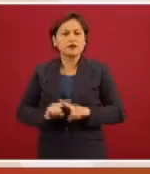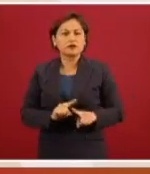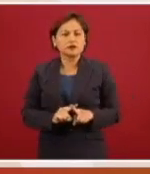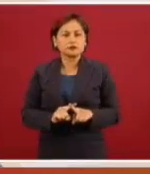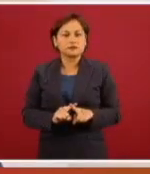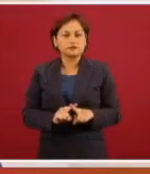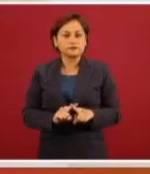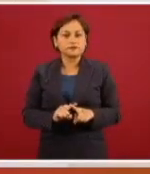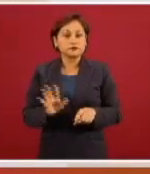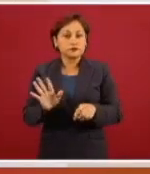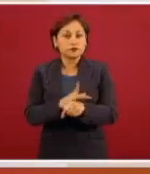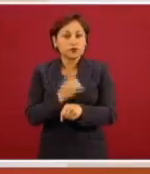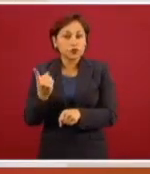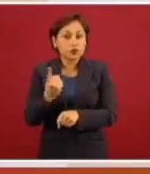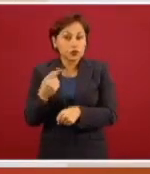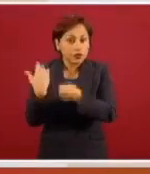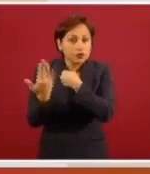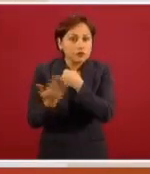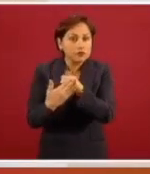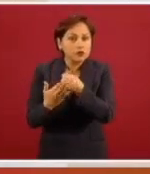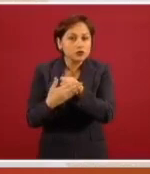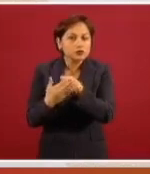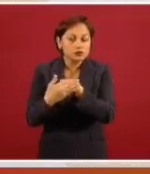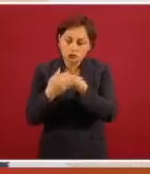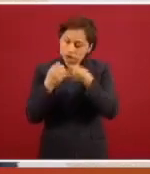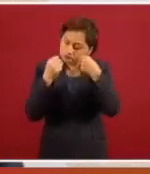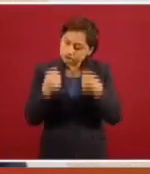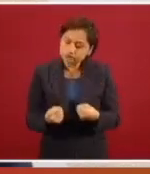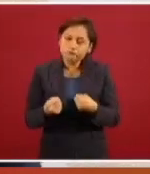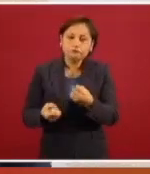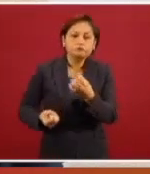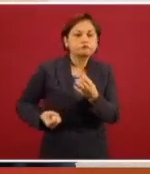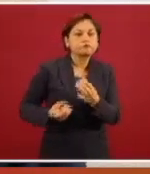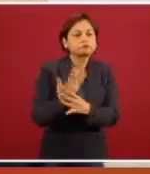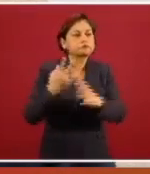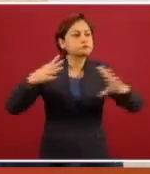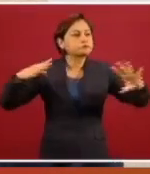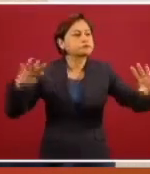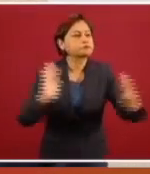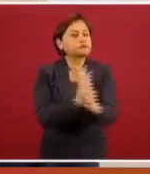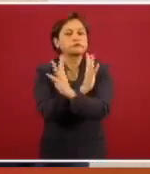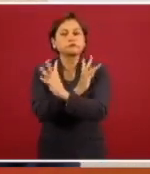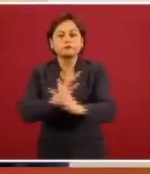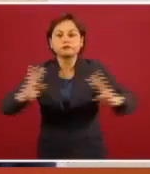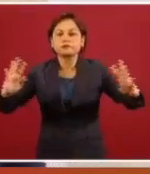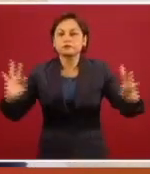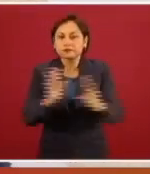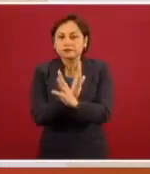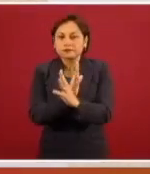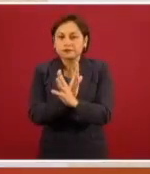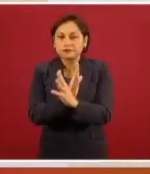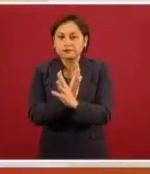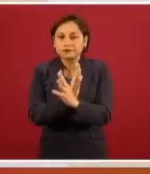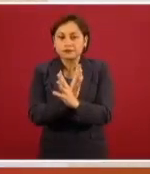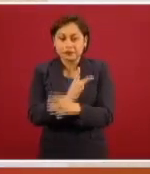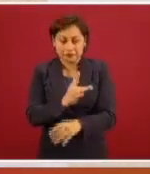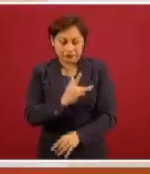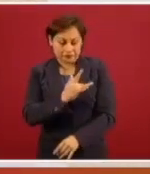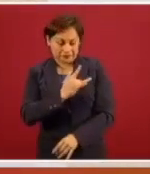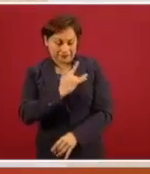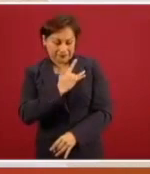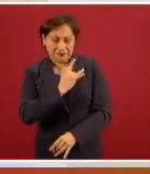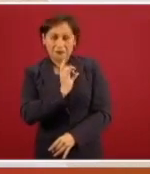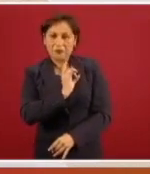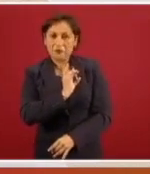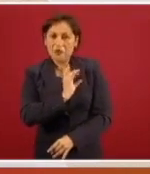miedo, sin miedos ni temores, para seguir siendo lo que